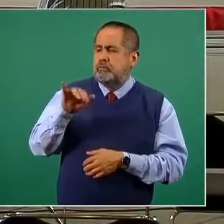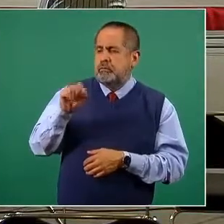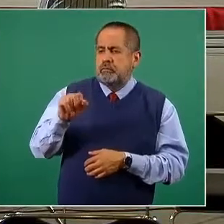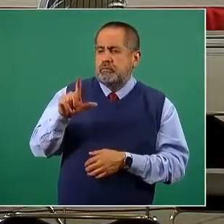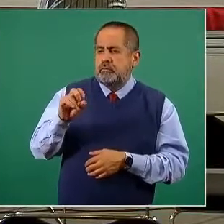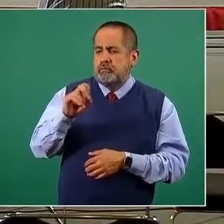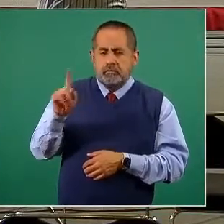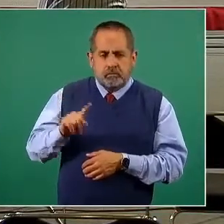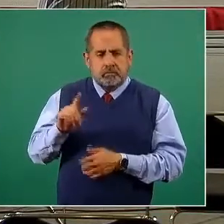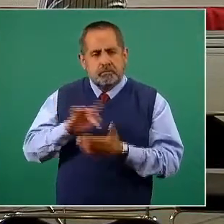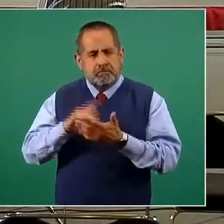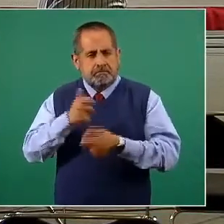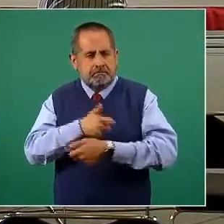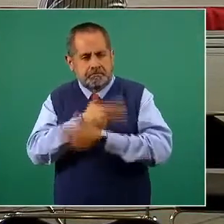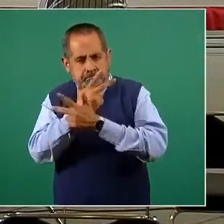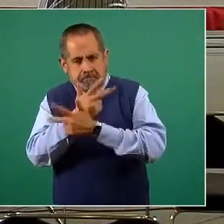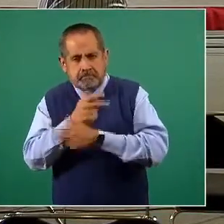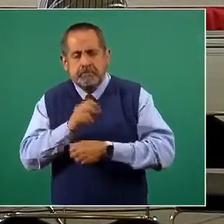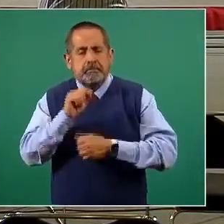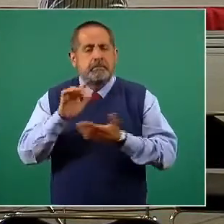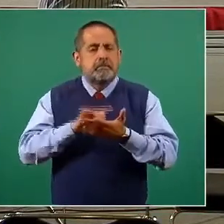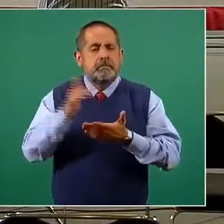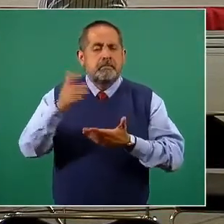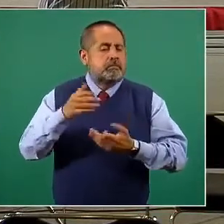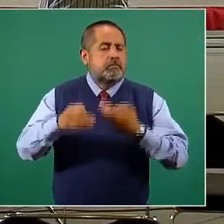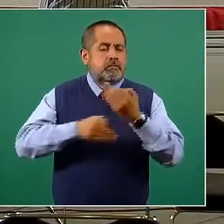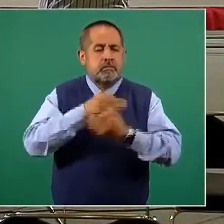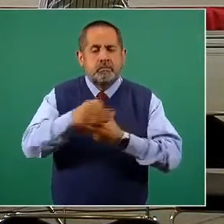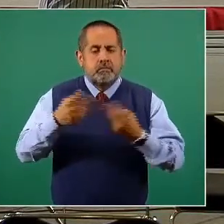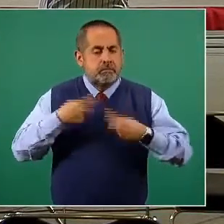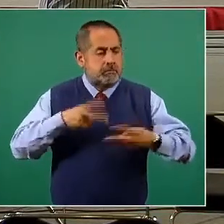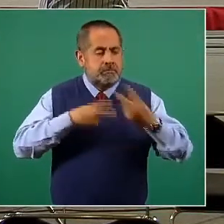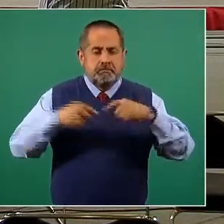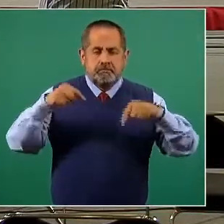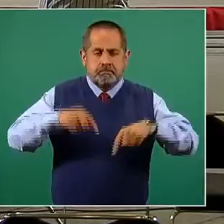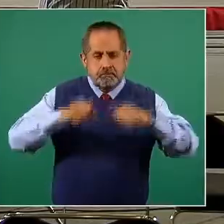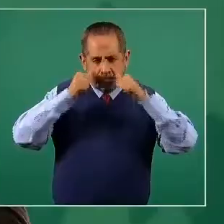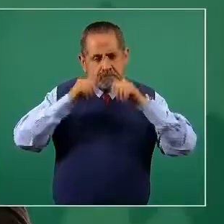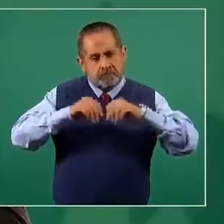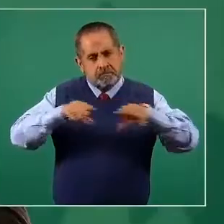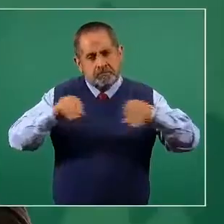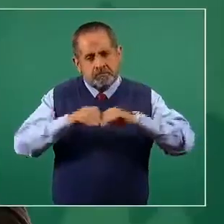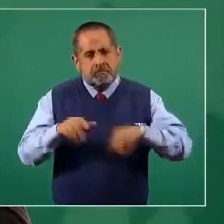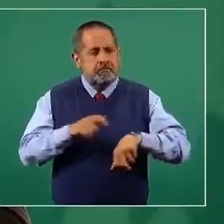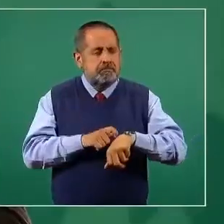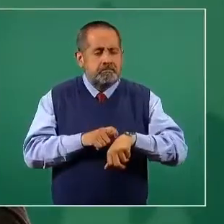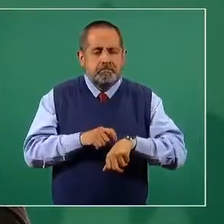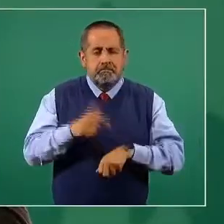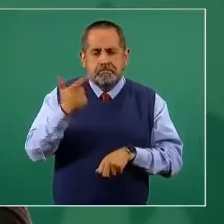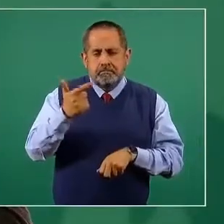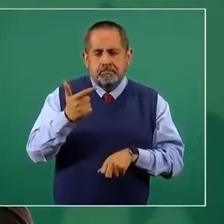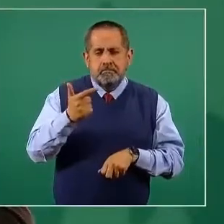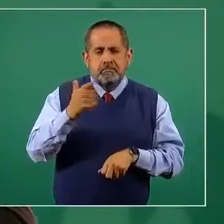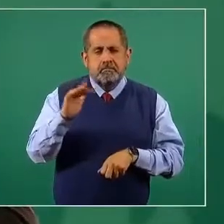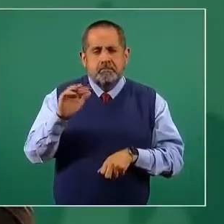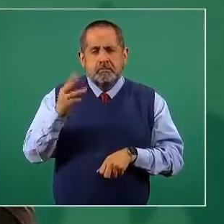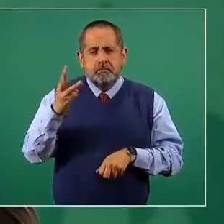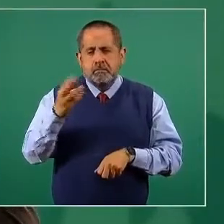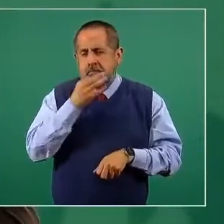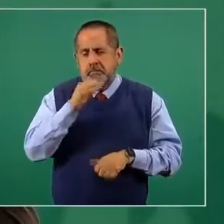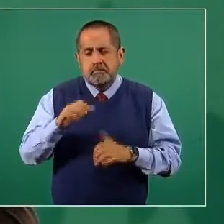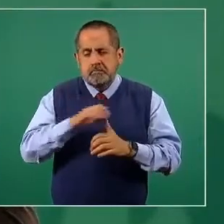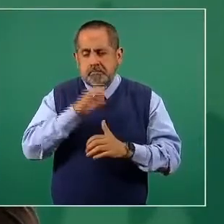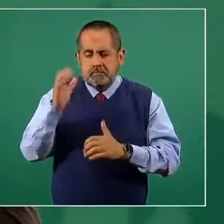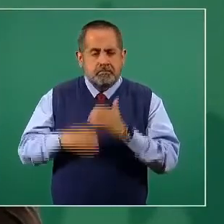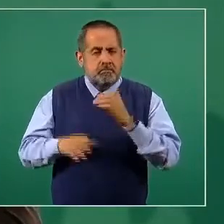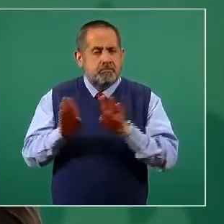haya conectado vía remota, y agradecemos a todos los que estuvieron atentos a esta transmisión, y siendo las 19:53,